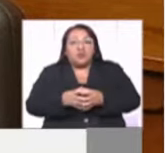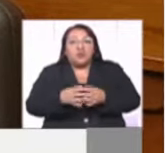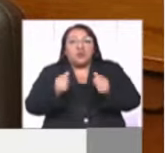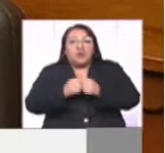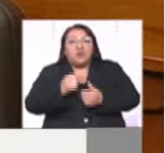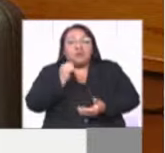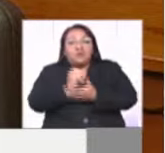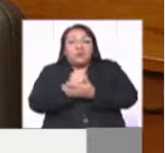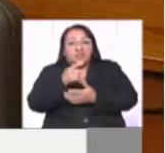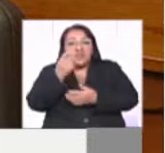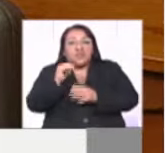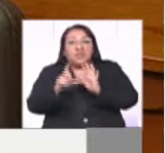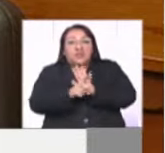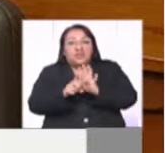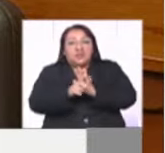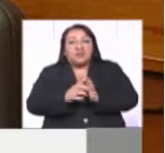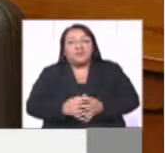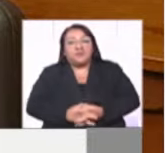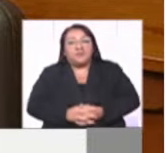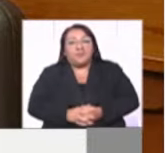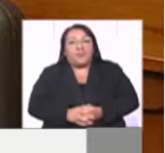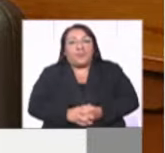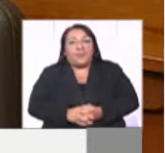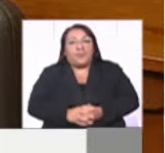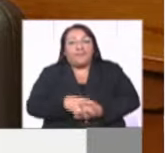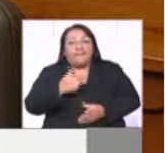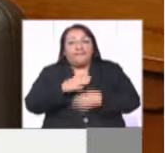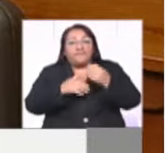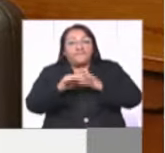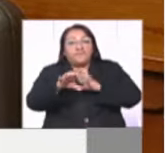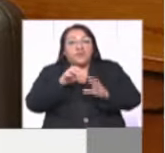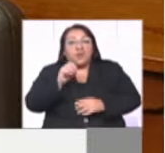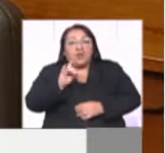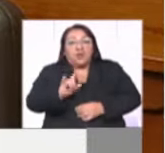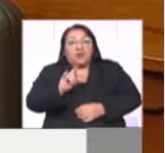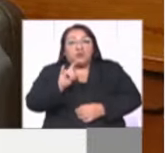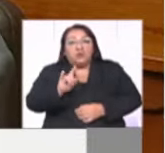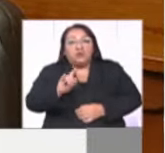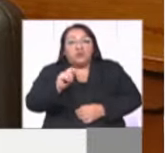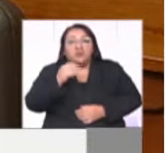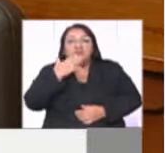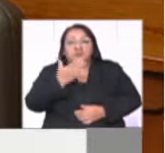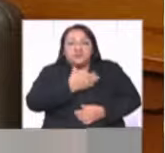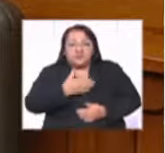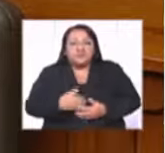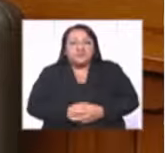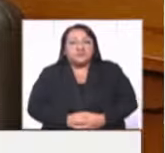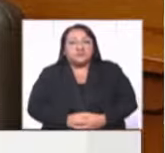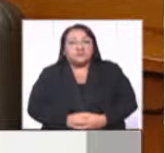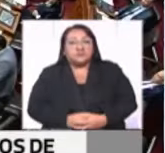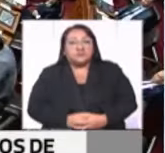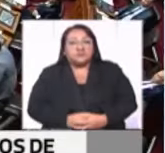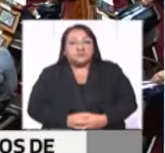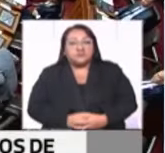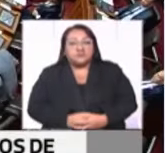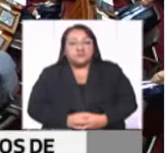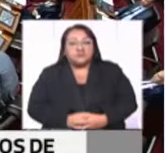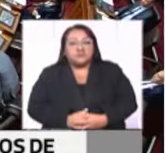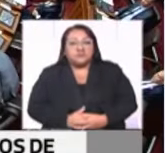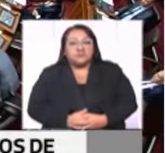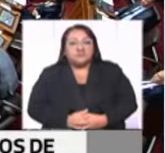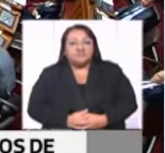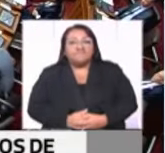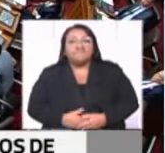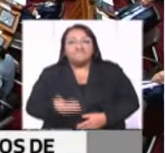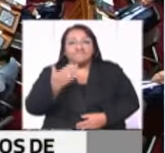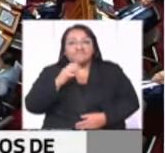aprobación de estas iniciativas legislativas en favor del retiro de las cuatro UIT. Muchas gracias, presidente. Muchas gracias, congresista. Tiene